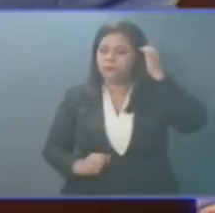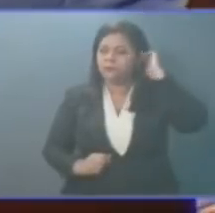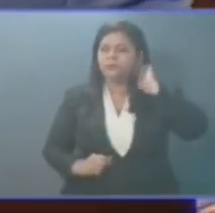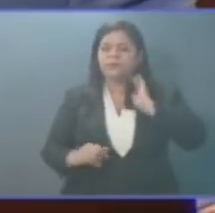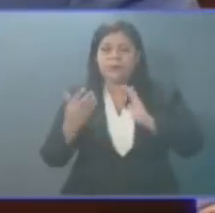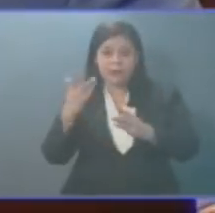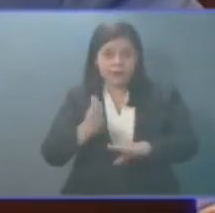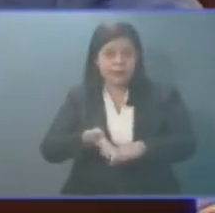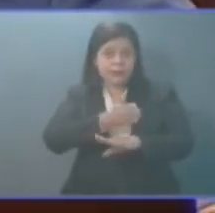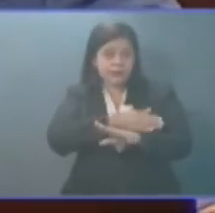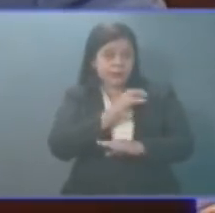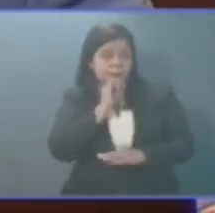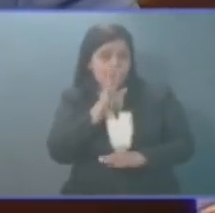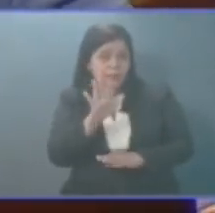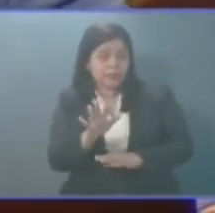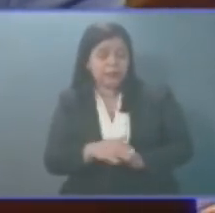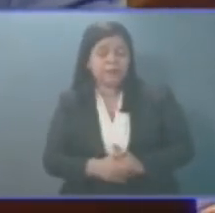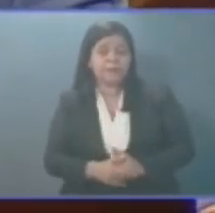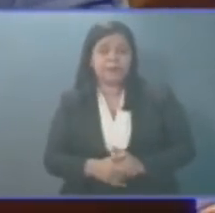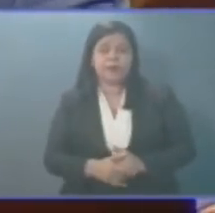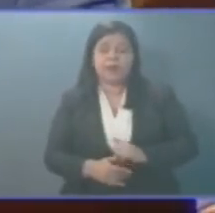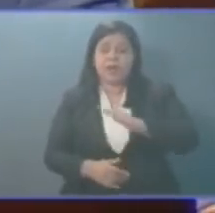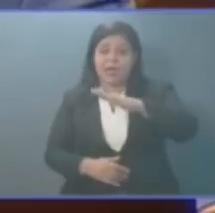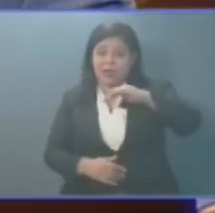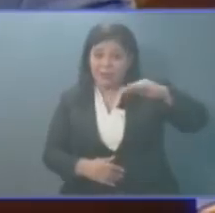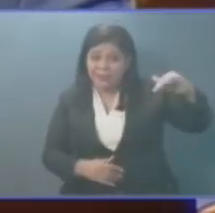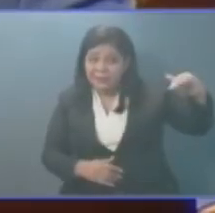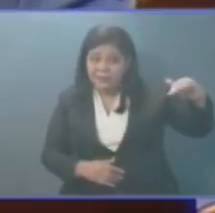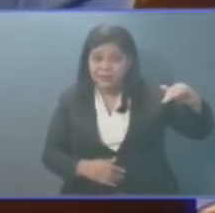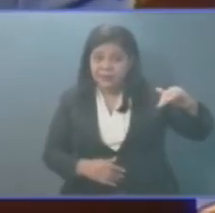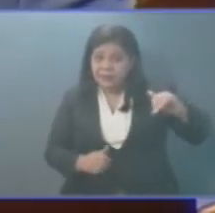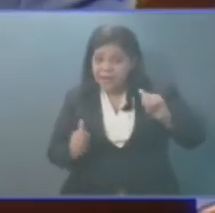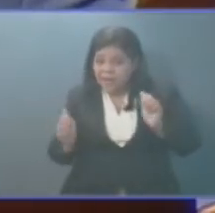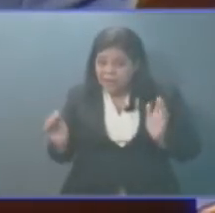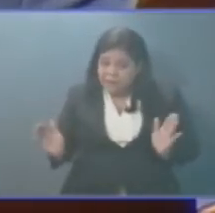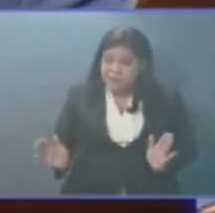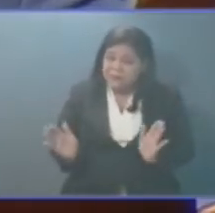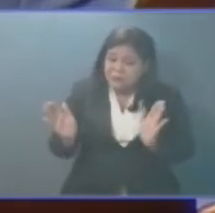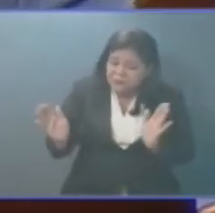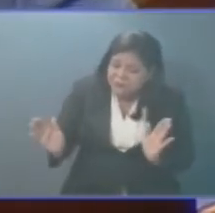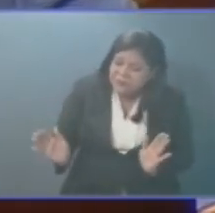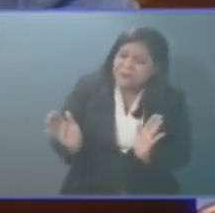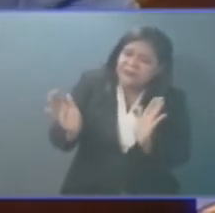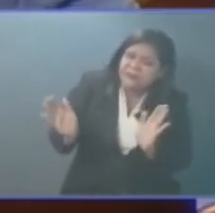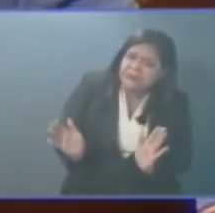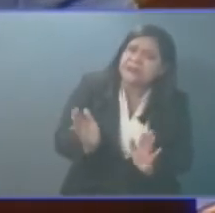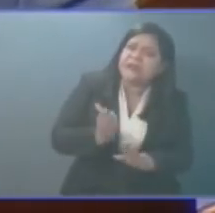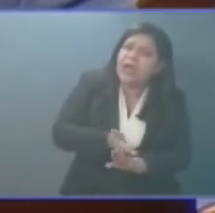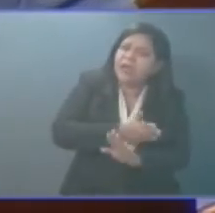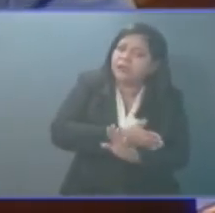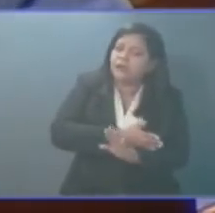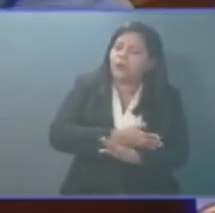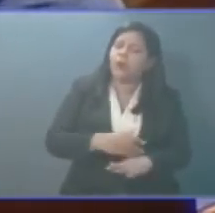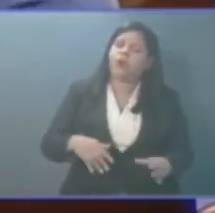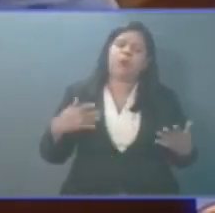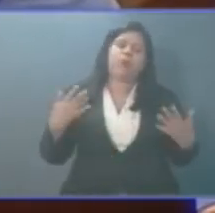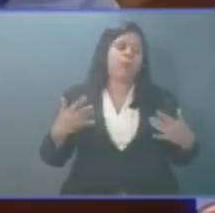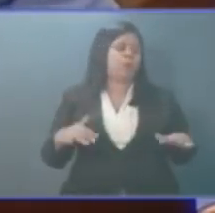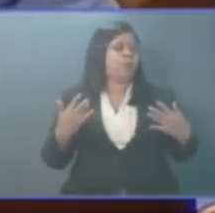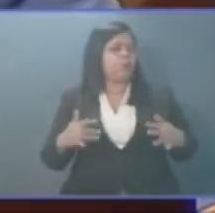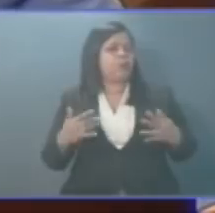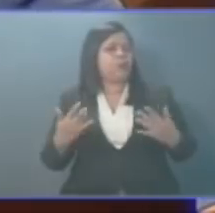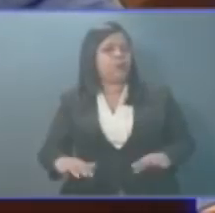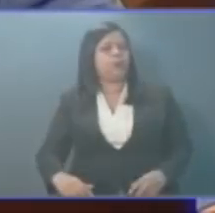Como ya decía, sacar el país de donde lo dejaron los gobiernos de los últimos 30 años es un reto grande, pero lo